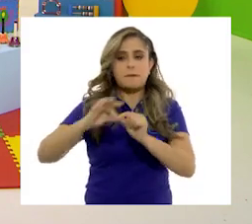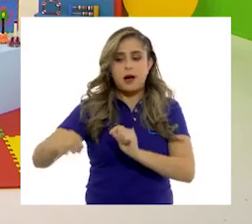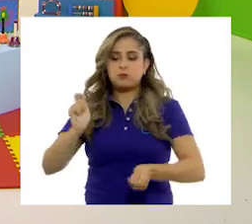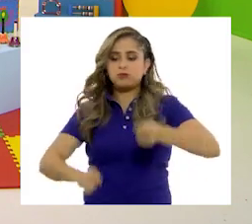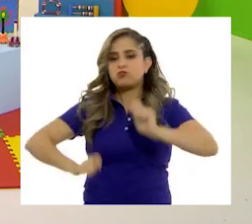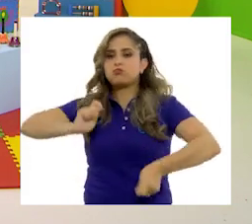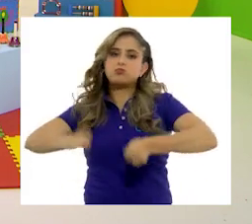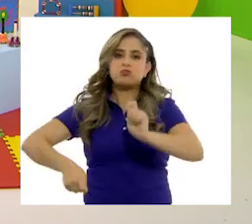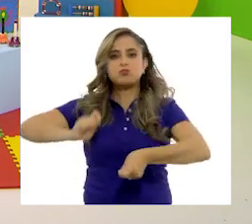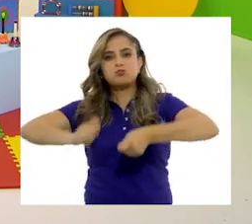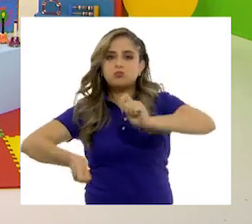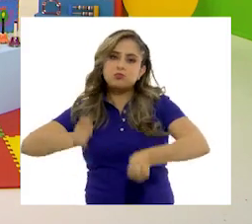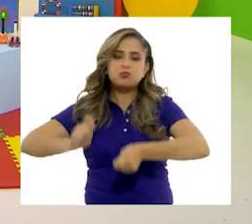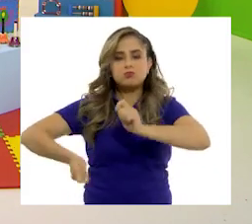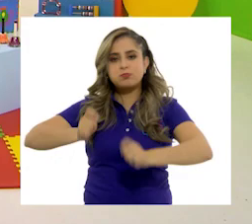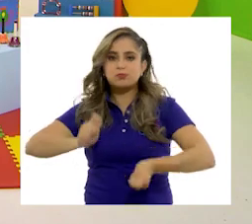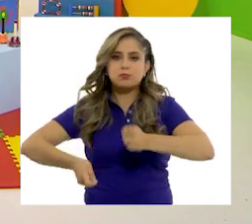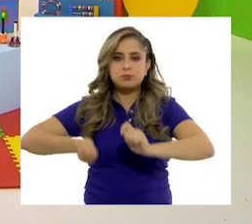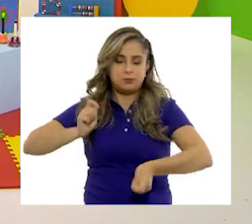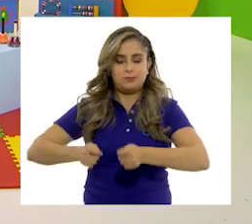mira.